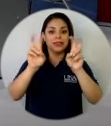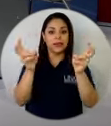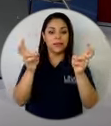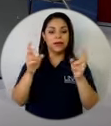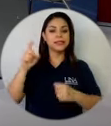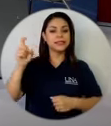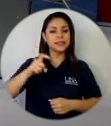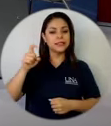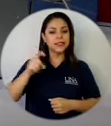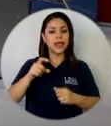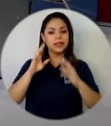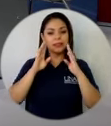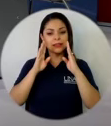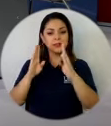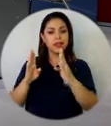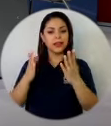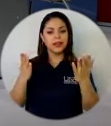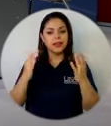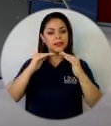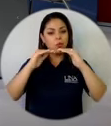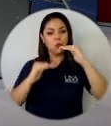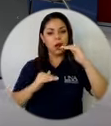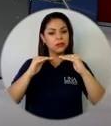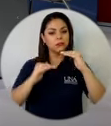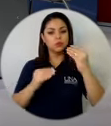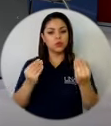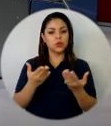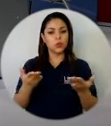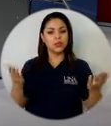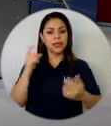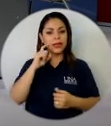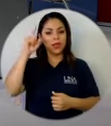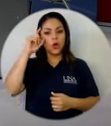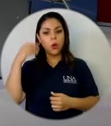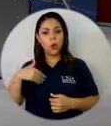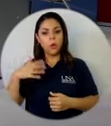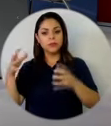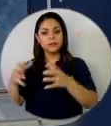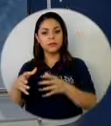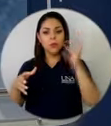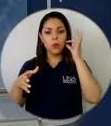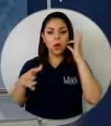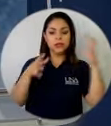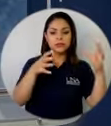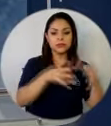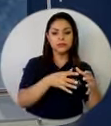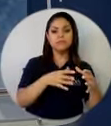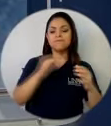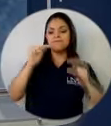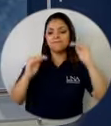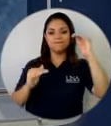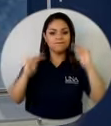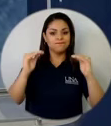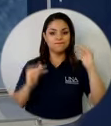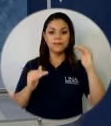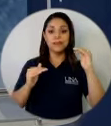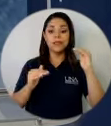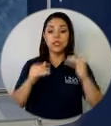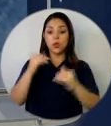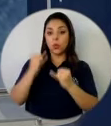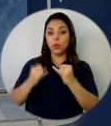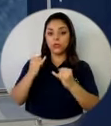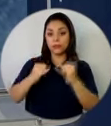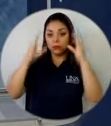de atender las desigualdades de género de una manera particular, porque ya los números eran preocupantes y los últimos datos del